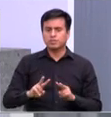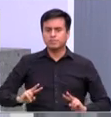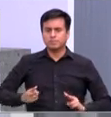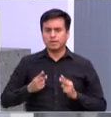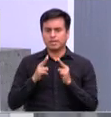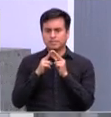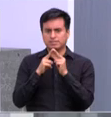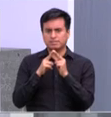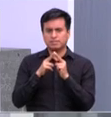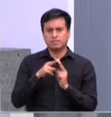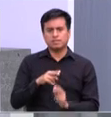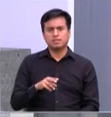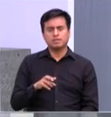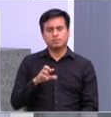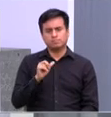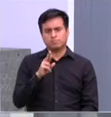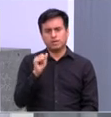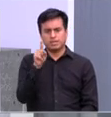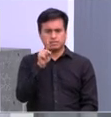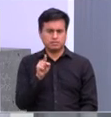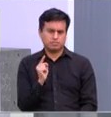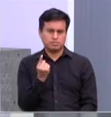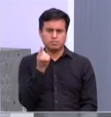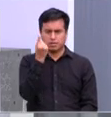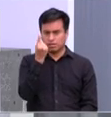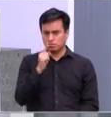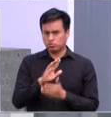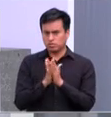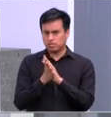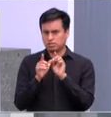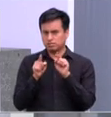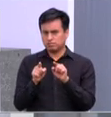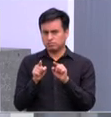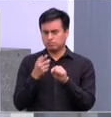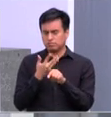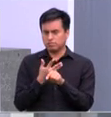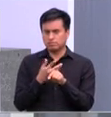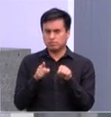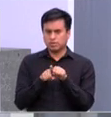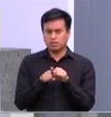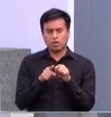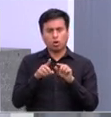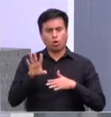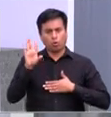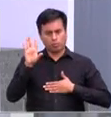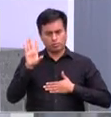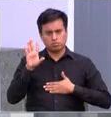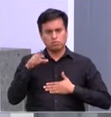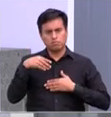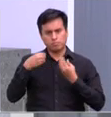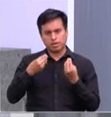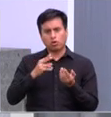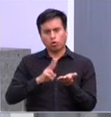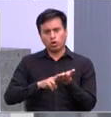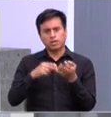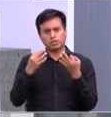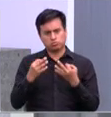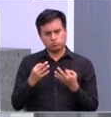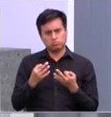París, la primera de todas ellas que está llegando a compromisos bien